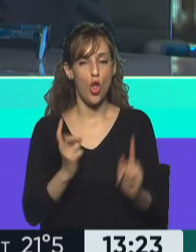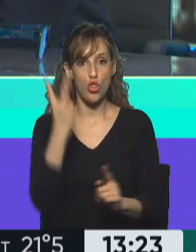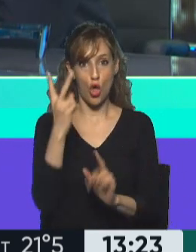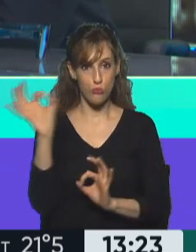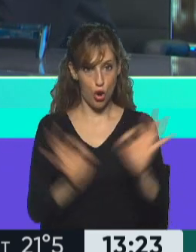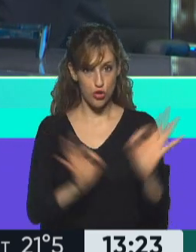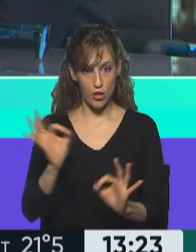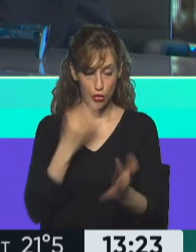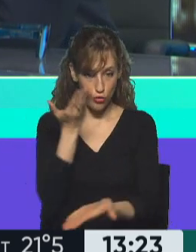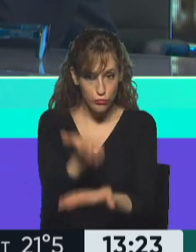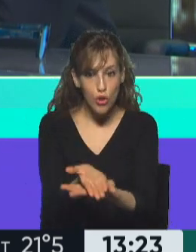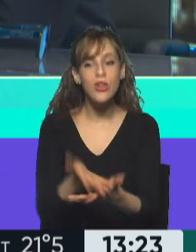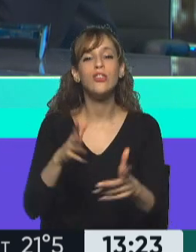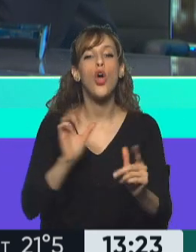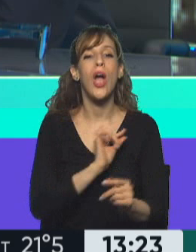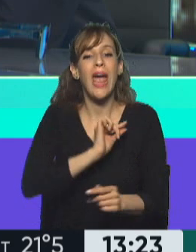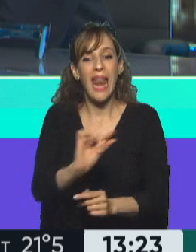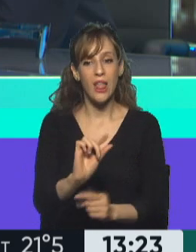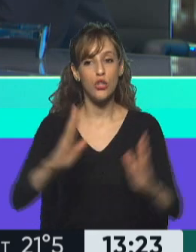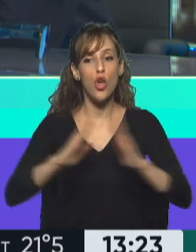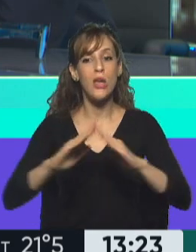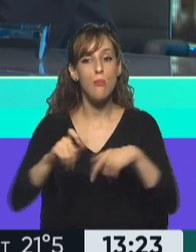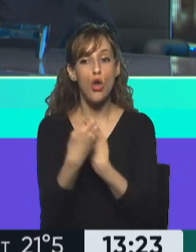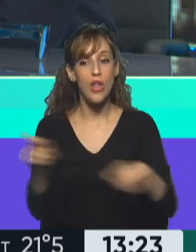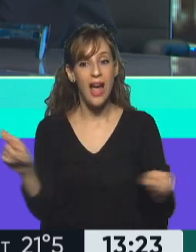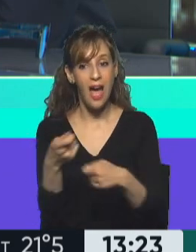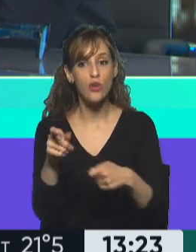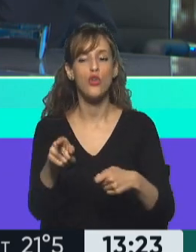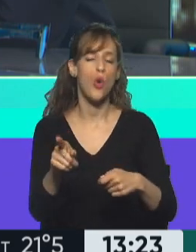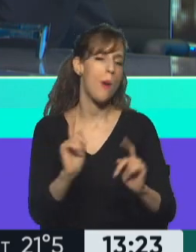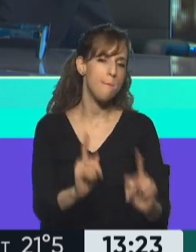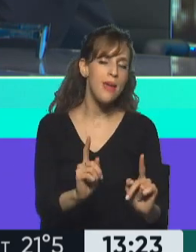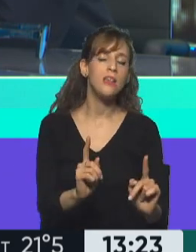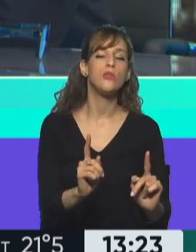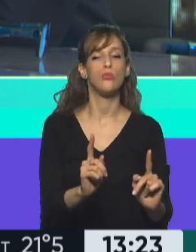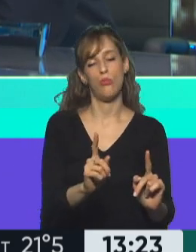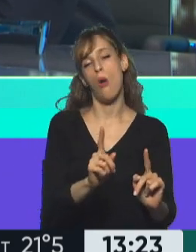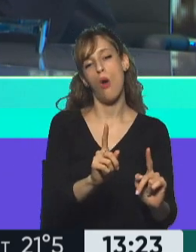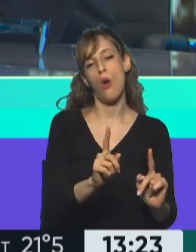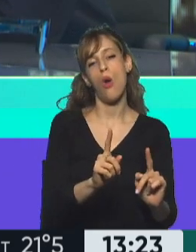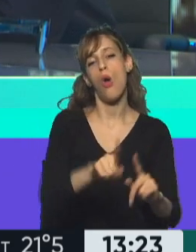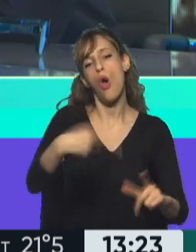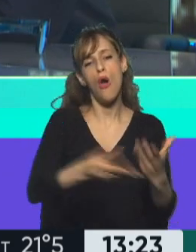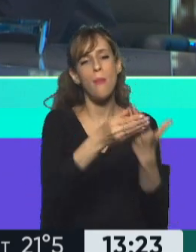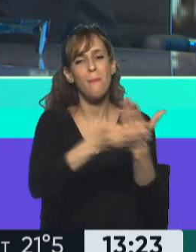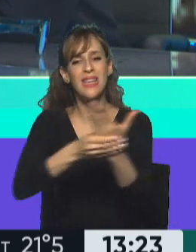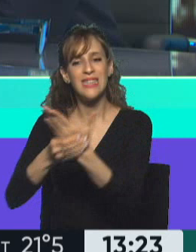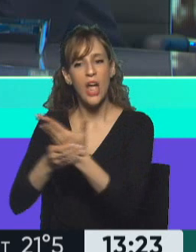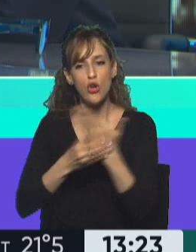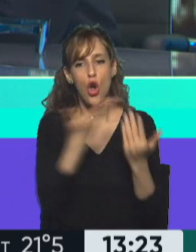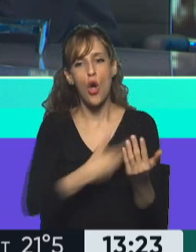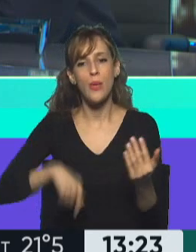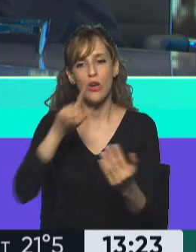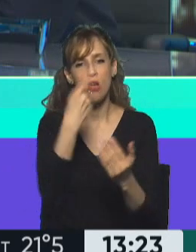hipotecarios es un proyecto que trabajamos en conjunto con el otro también, junto con diferentes ministerios del Gobierno Nacional, pero el Ministerio